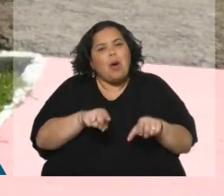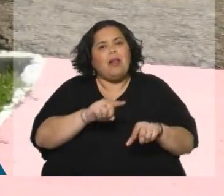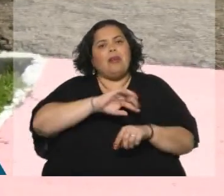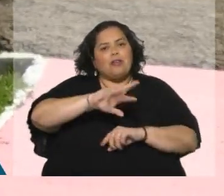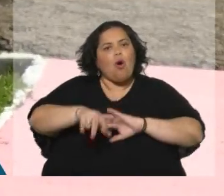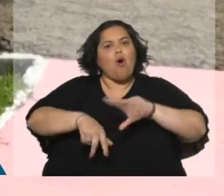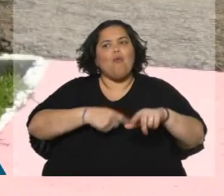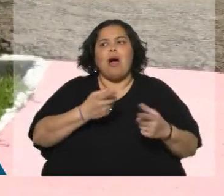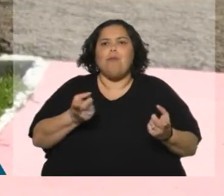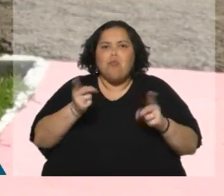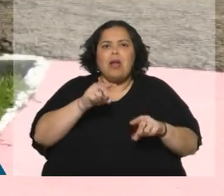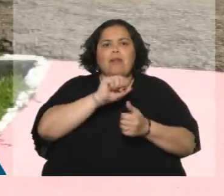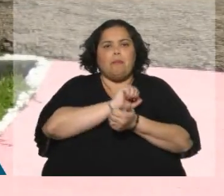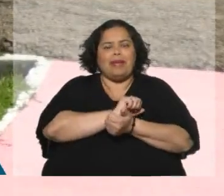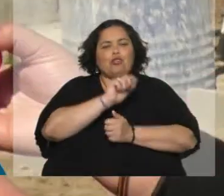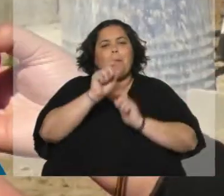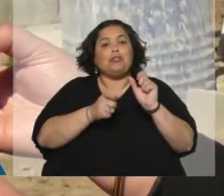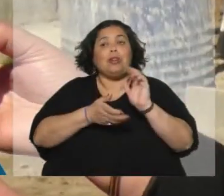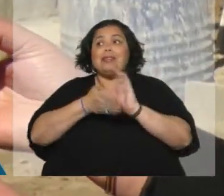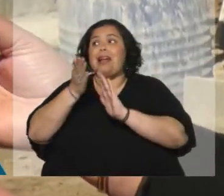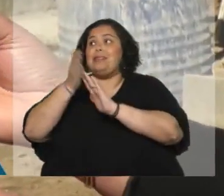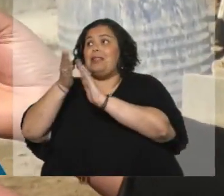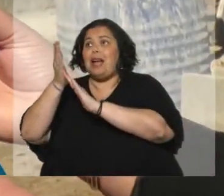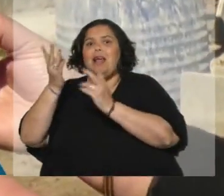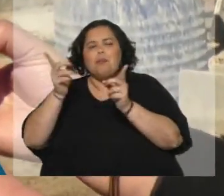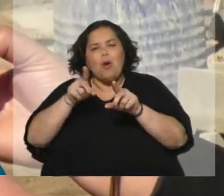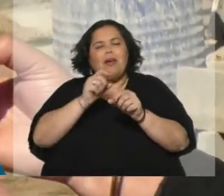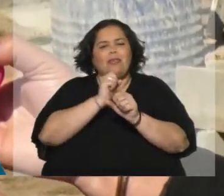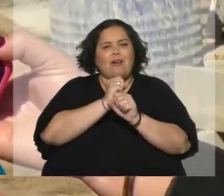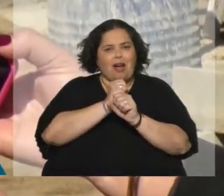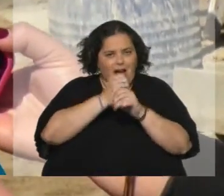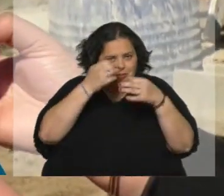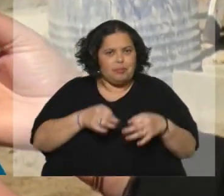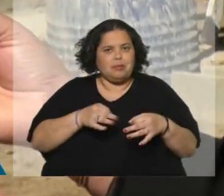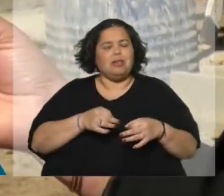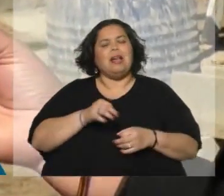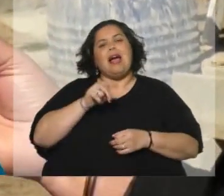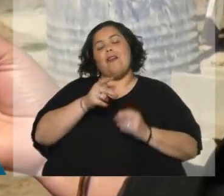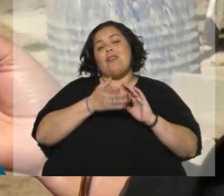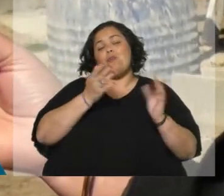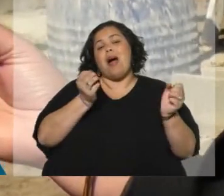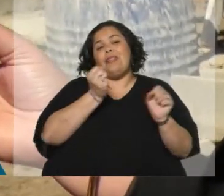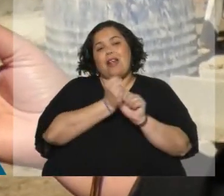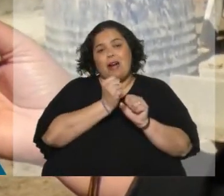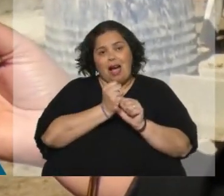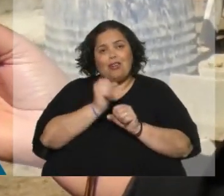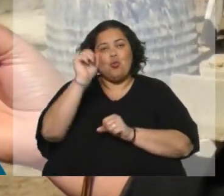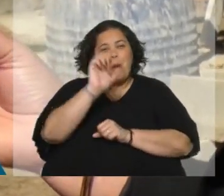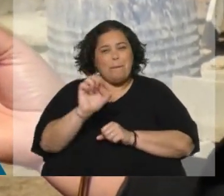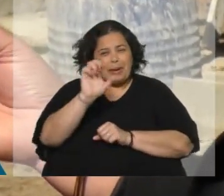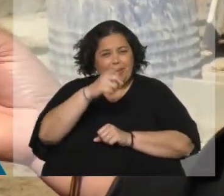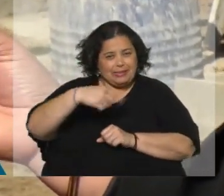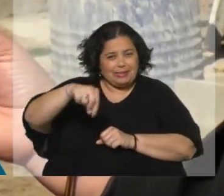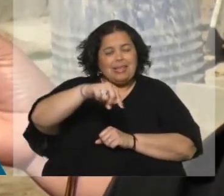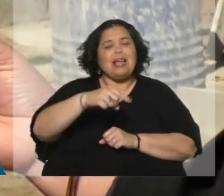a aquellos presos que salen en libertad ya Tuvimos una reunión en el concar que es empresario vamos a trabajar en el pregreso estamos con un